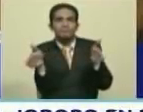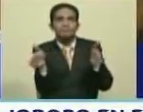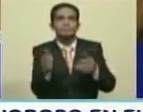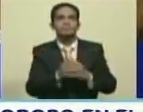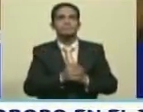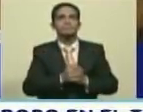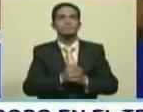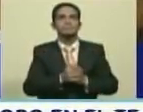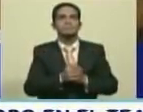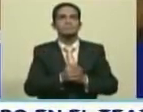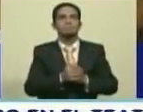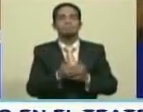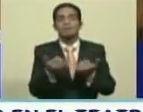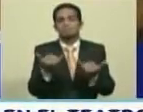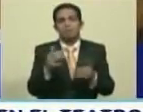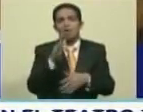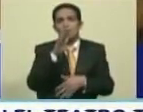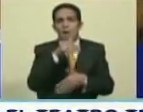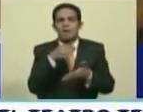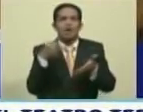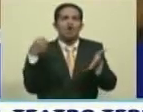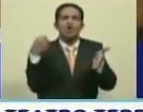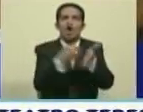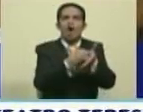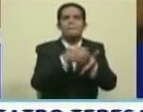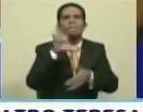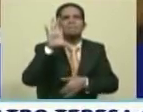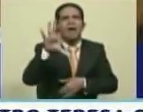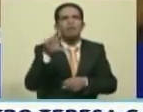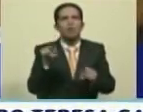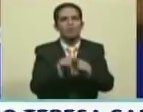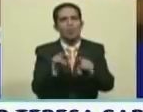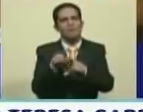ya no hay golpes de Estado, golpes como antes las dictaduras militares.